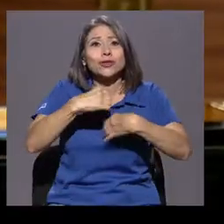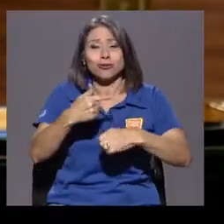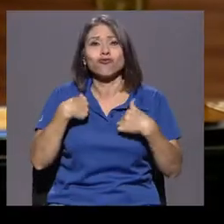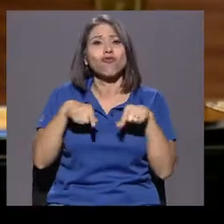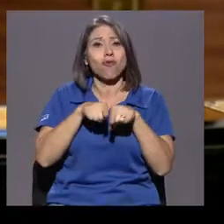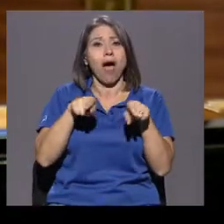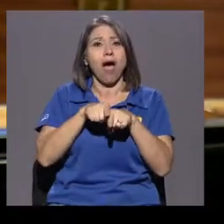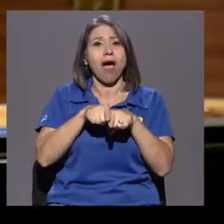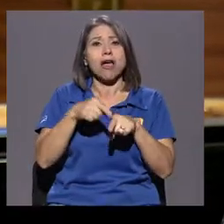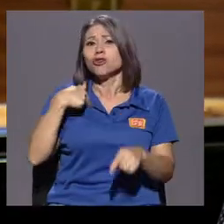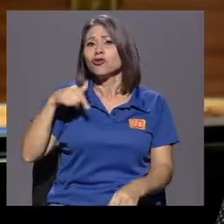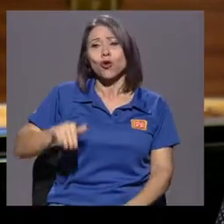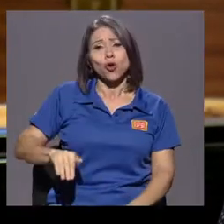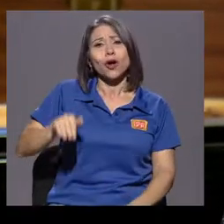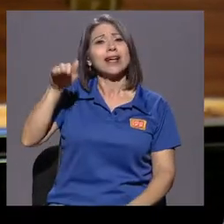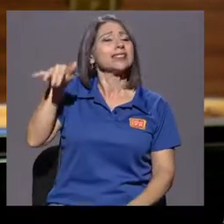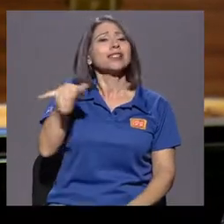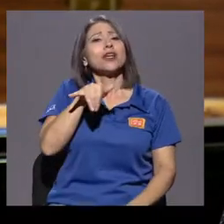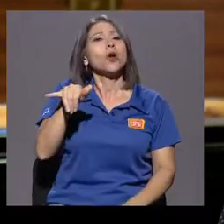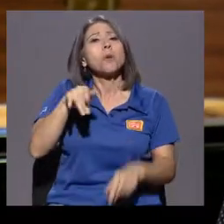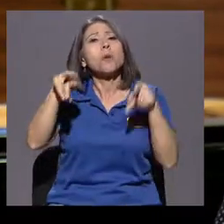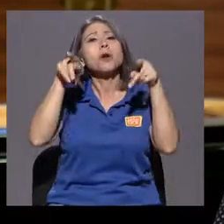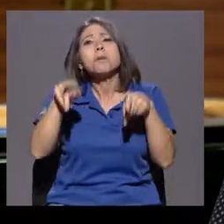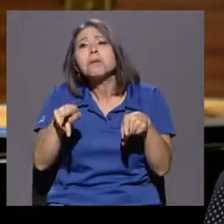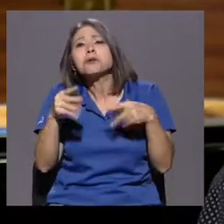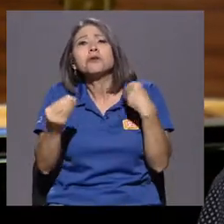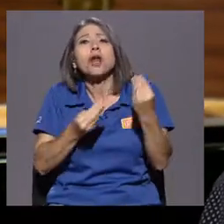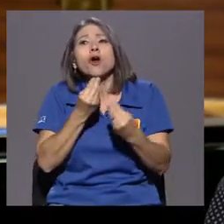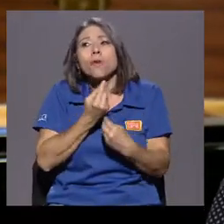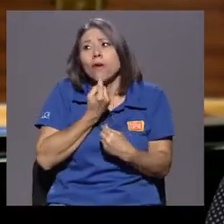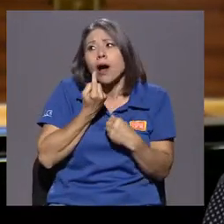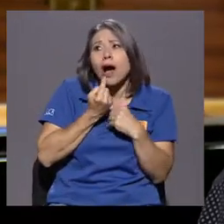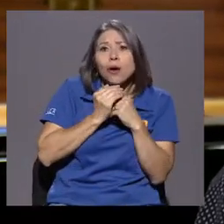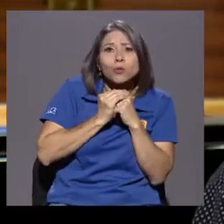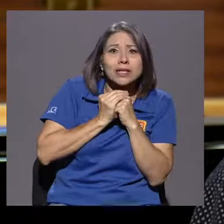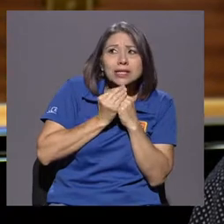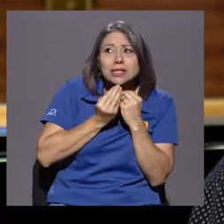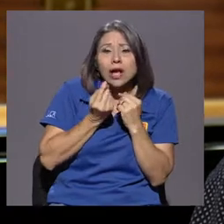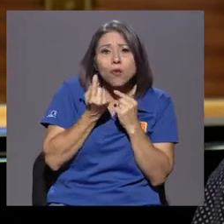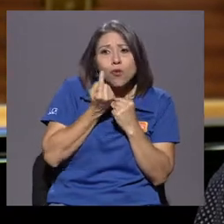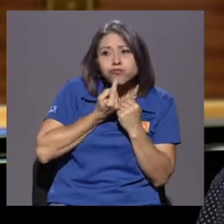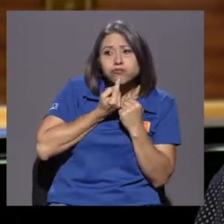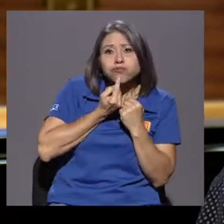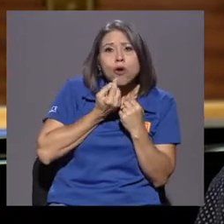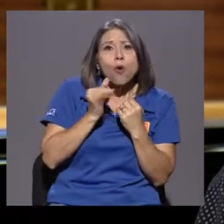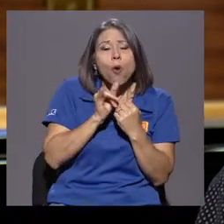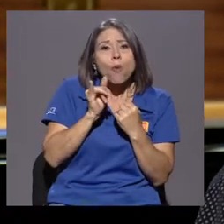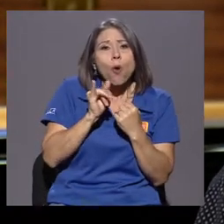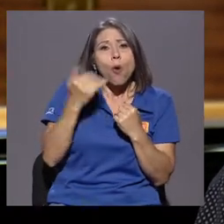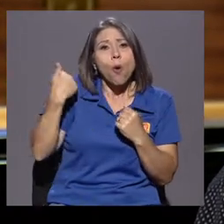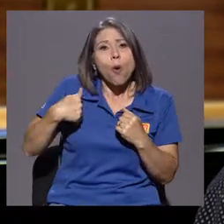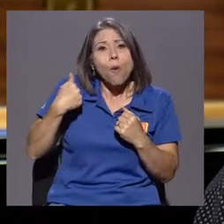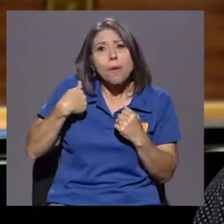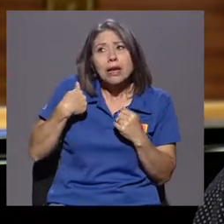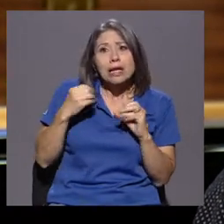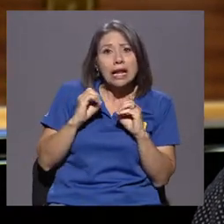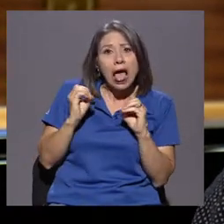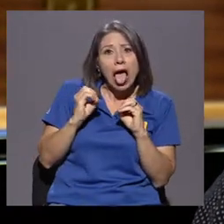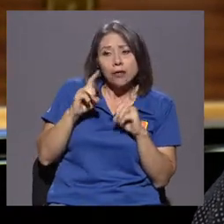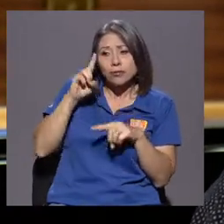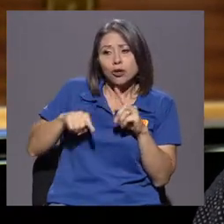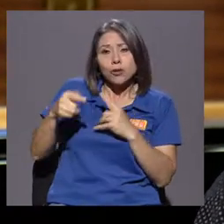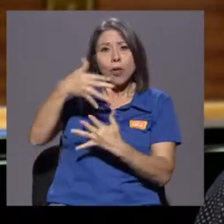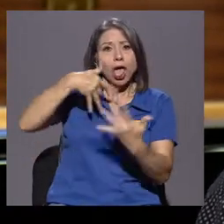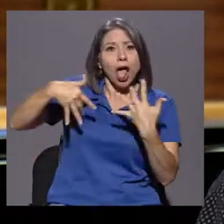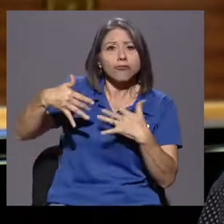lo crees no crecí como un misántropo o como un autista o como un hombre socialmente y nada